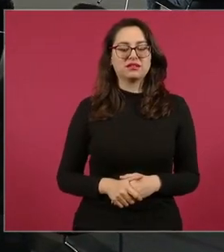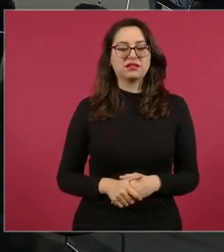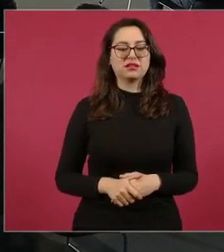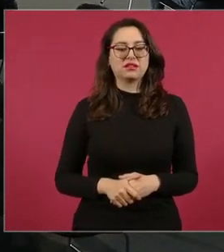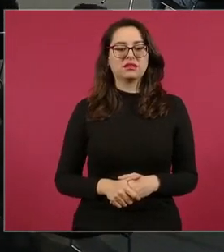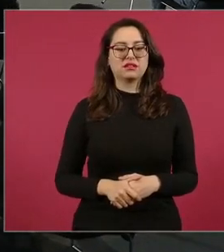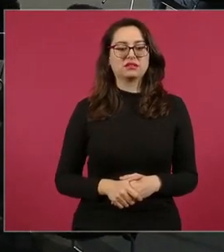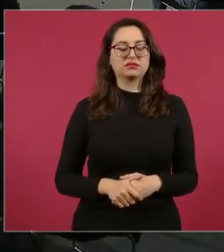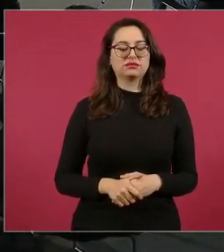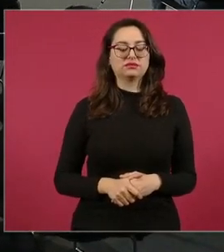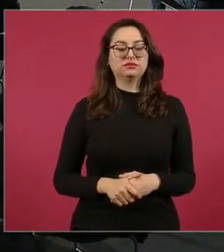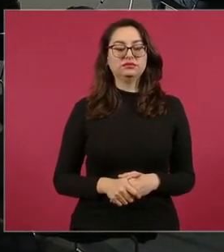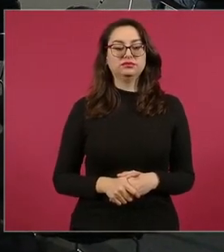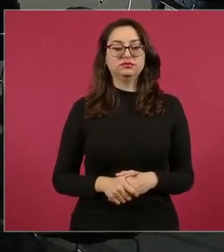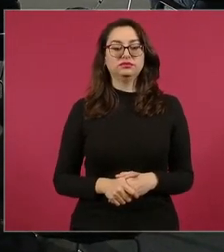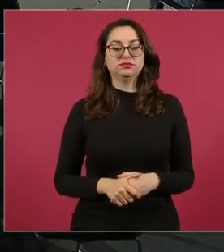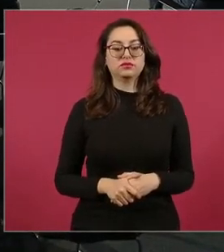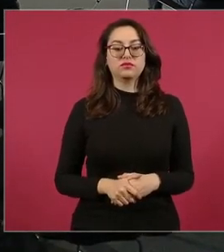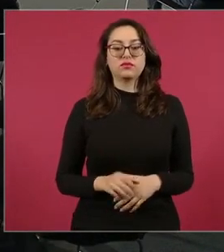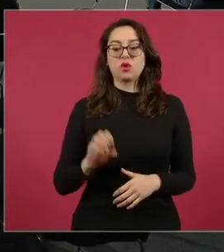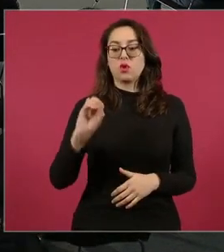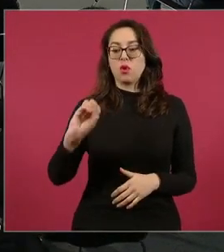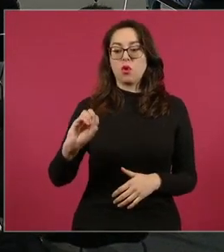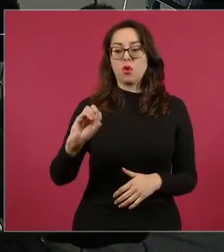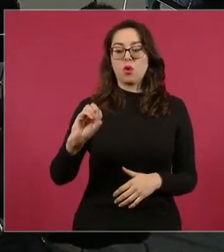OHL fue la del segundo piso